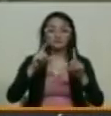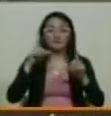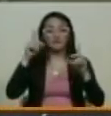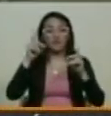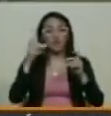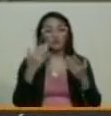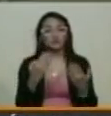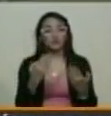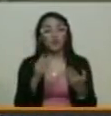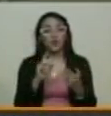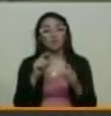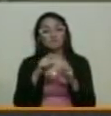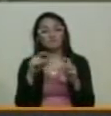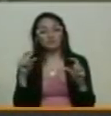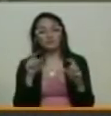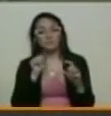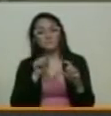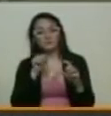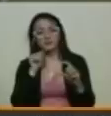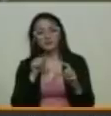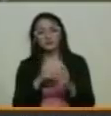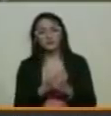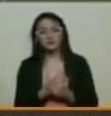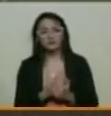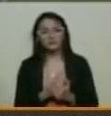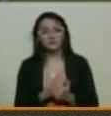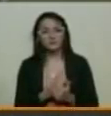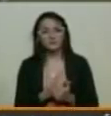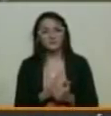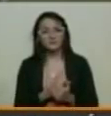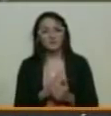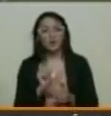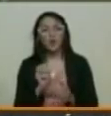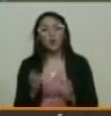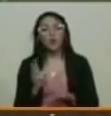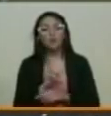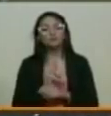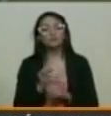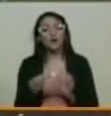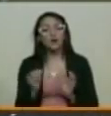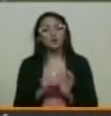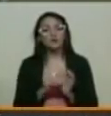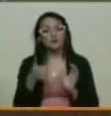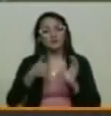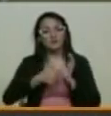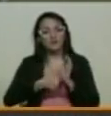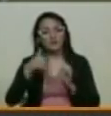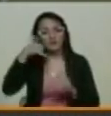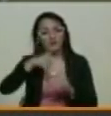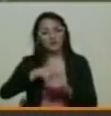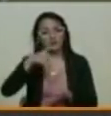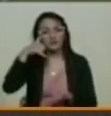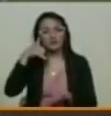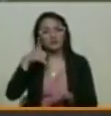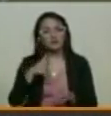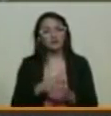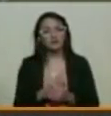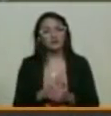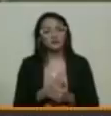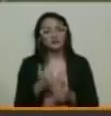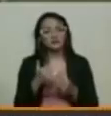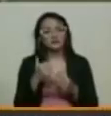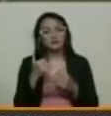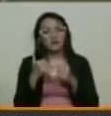utilizar la membrana y también si se tiene pensado quizás volver a utilizar lo que es la tinta indeleble y también con respecto al pasado